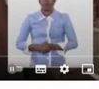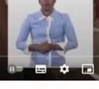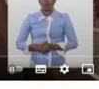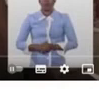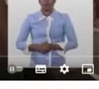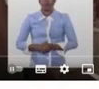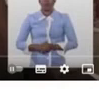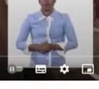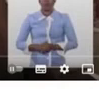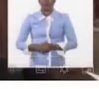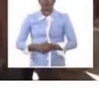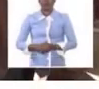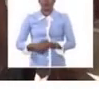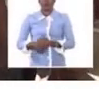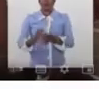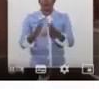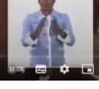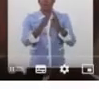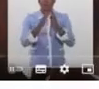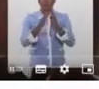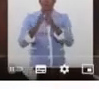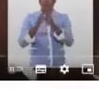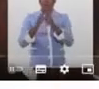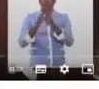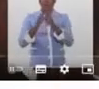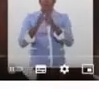Muy fuerte. No, muy fuerte. Además,